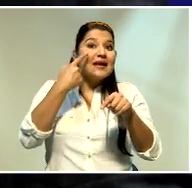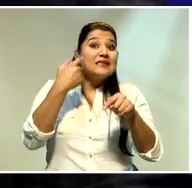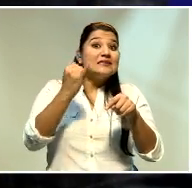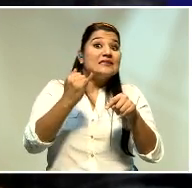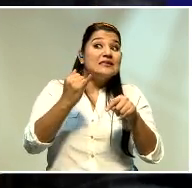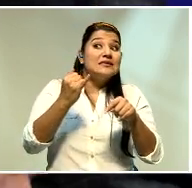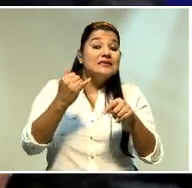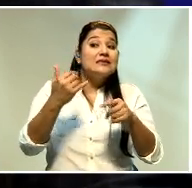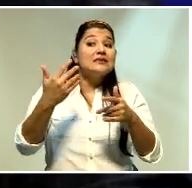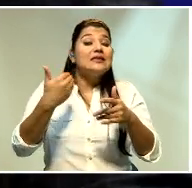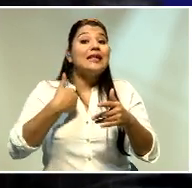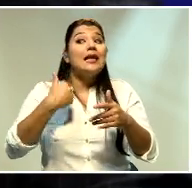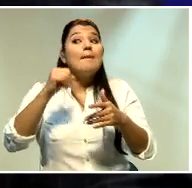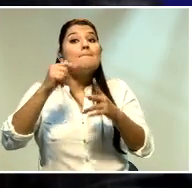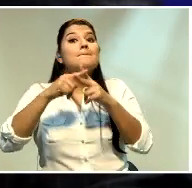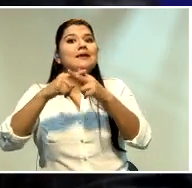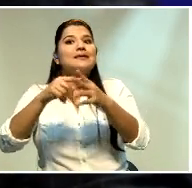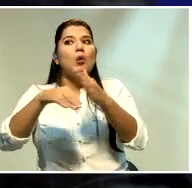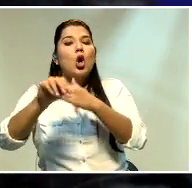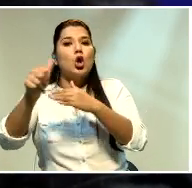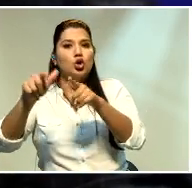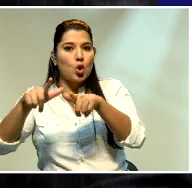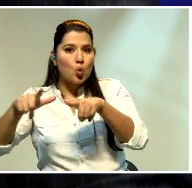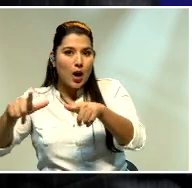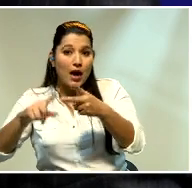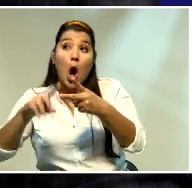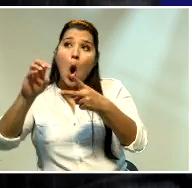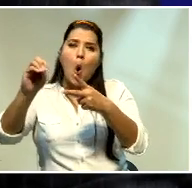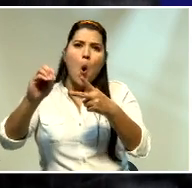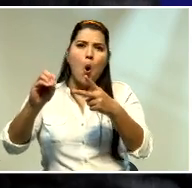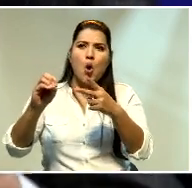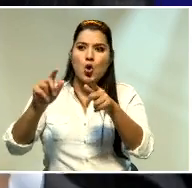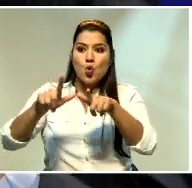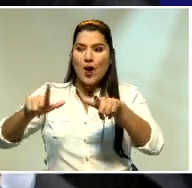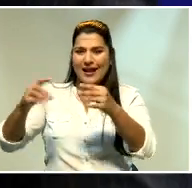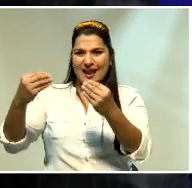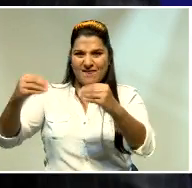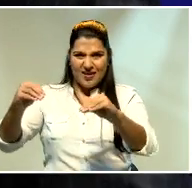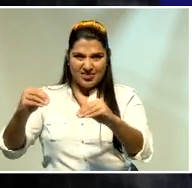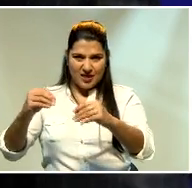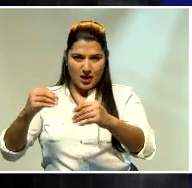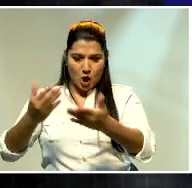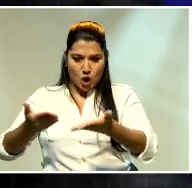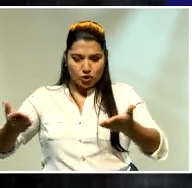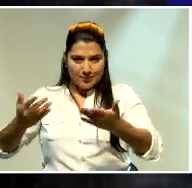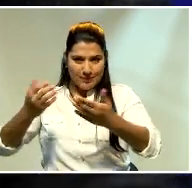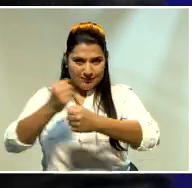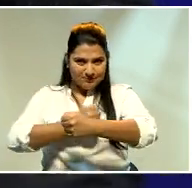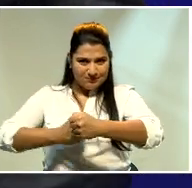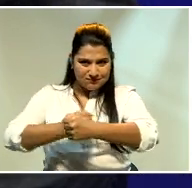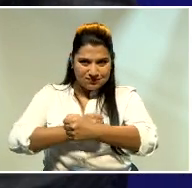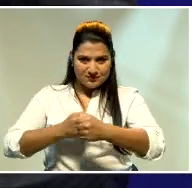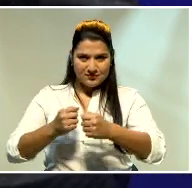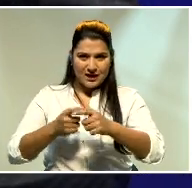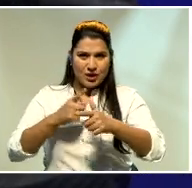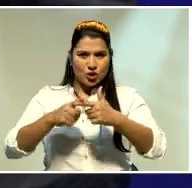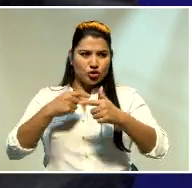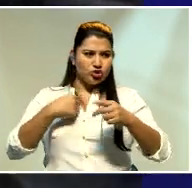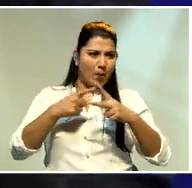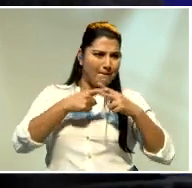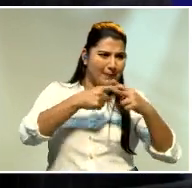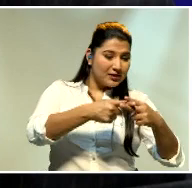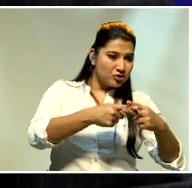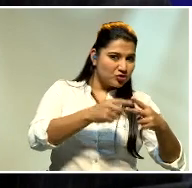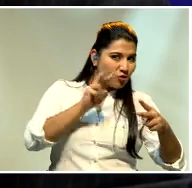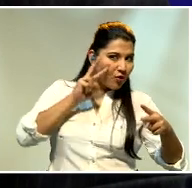prestan para vender electrodomésticos u otras. Entonces, puede que yo como banco veo nada más esto y le presto, pero por allá la persona tiene más deudas